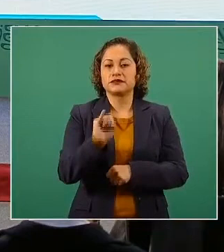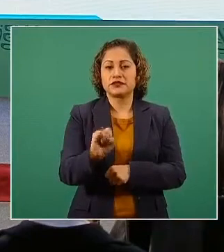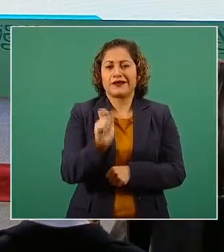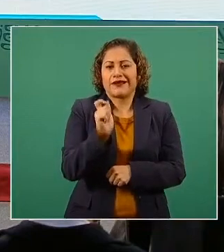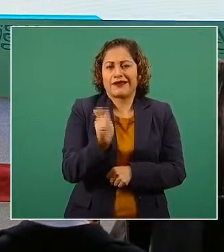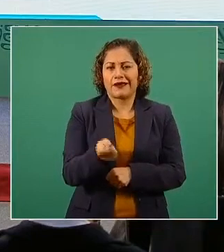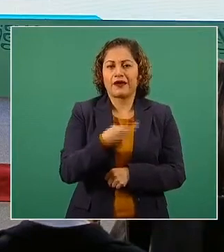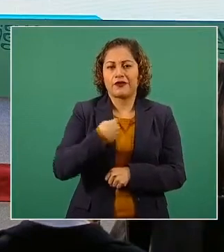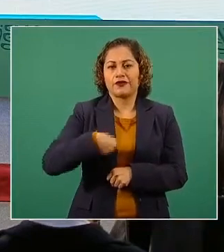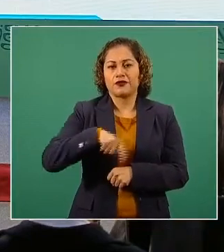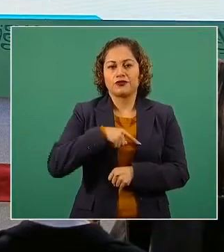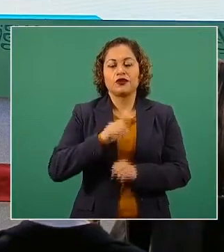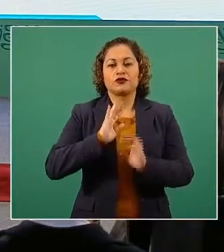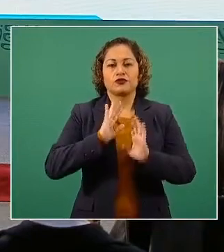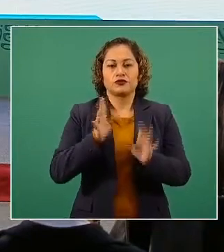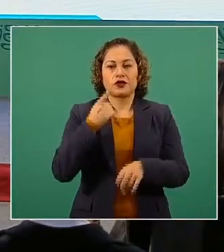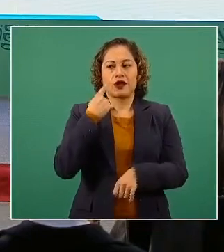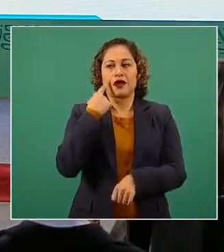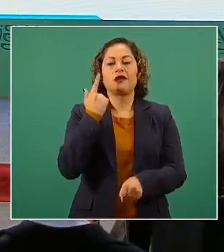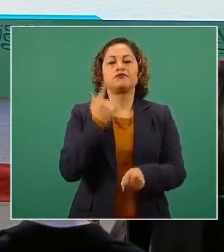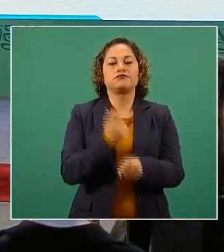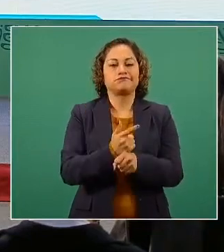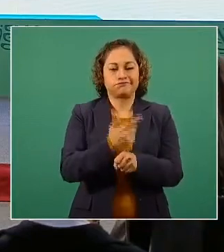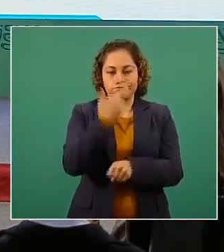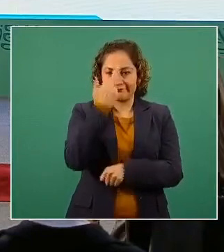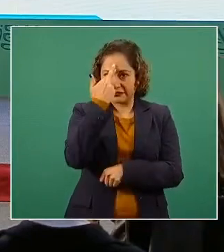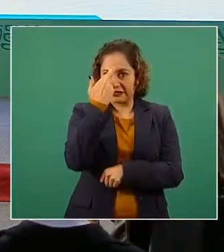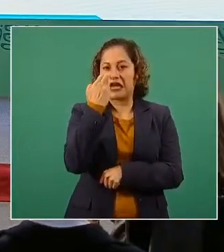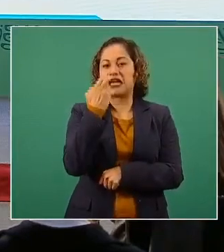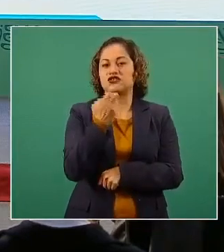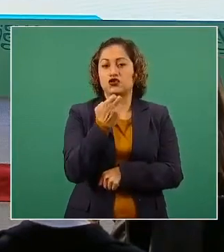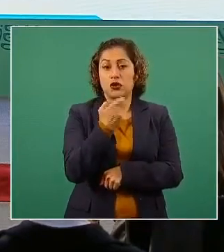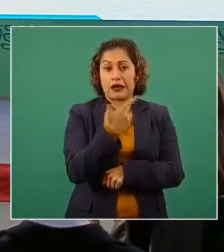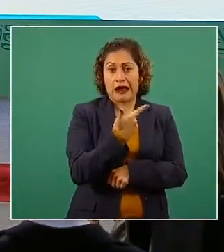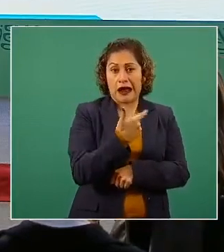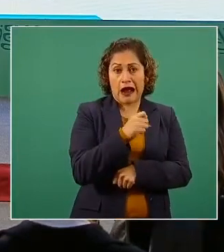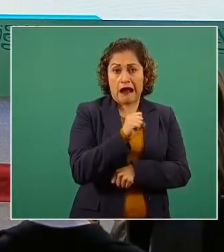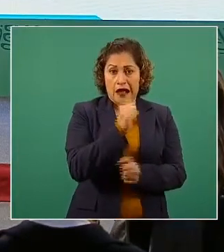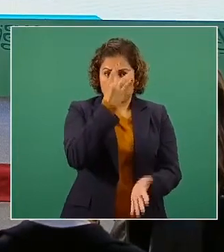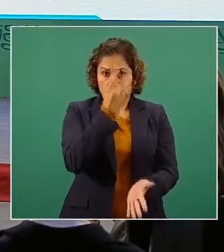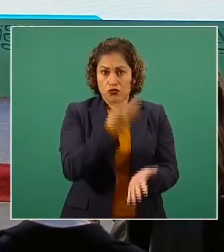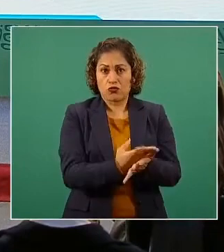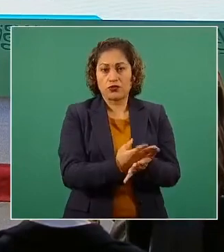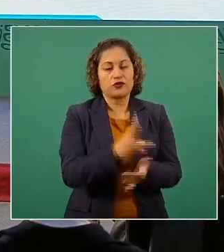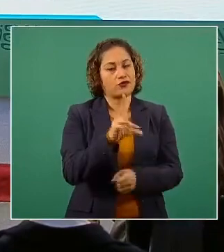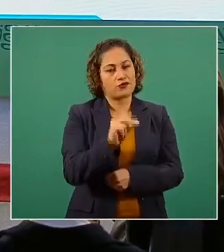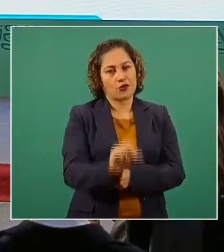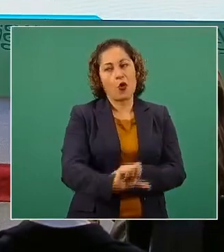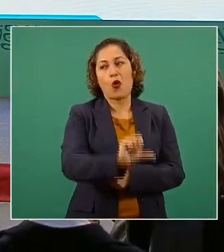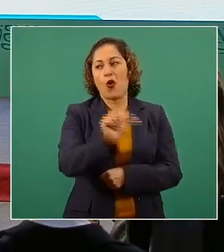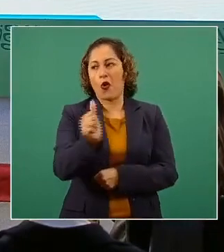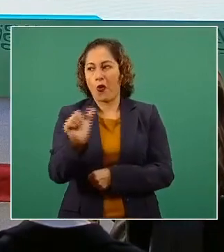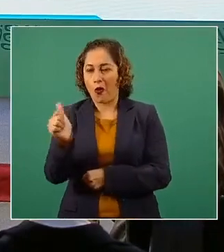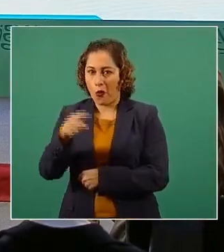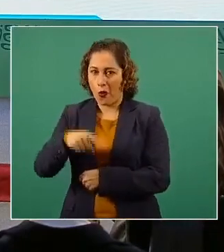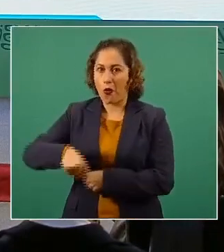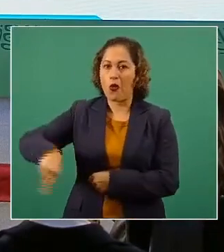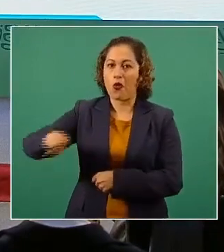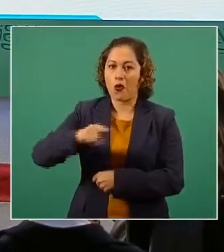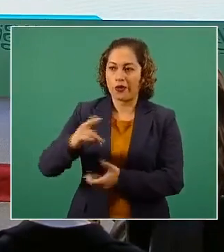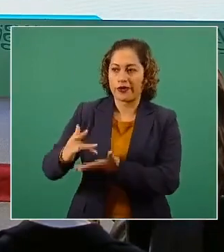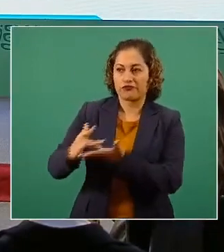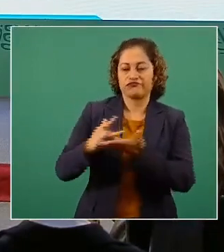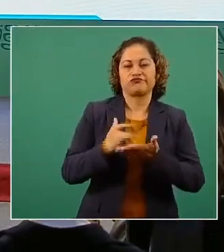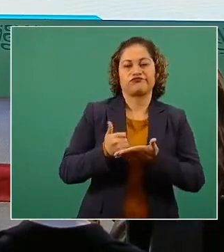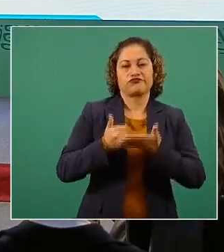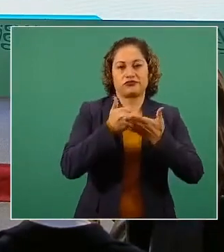del gas de una sola fuente, de que requerimos, obviamente, por seguridad y soberanía energética, y es lo que está haciendo el